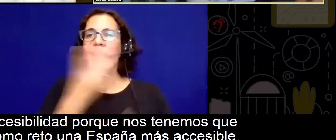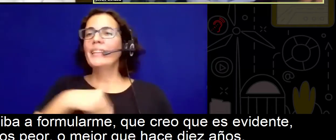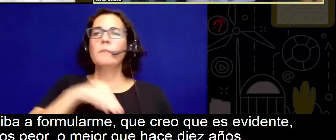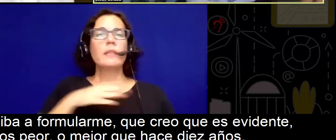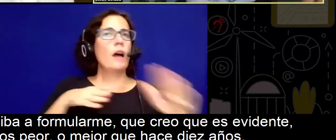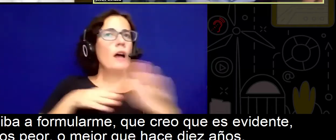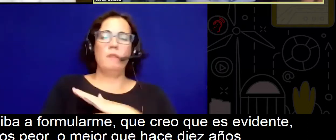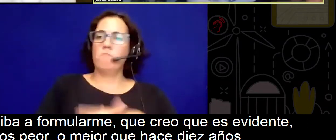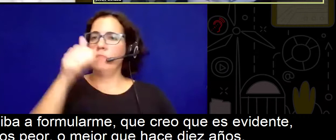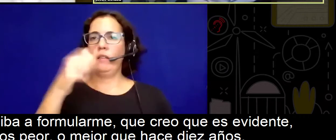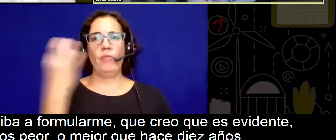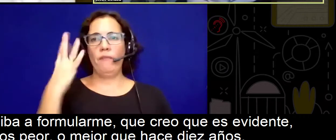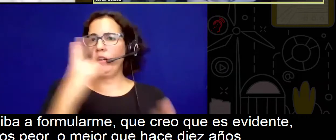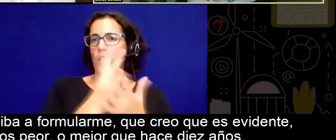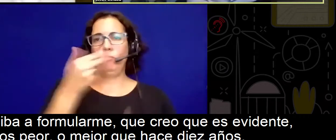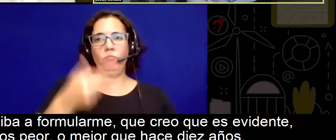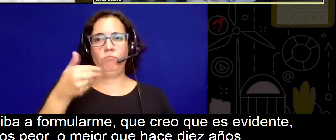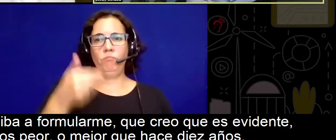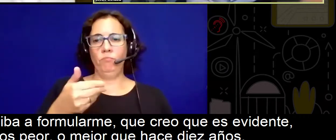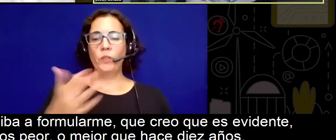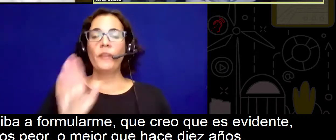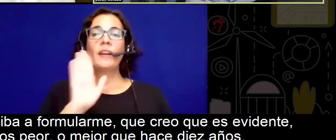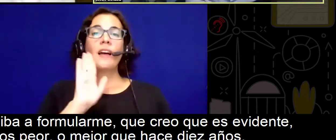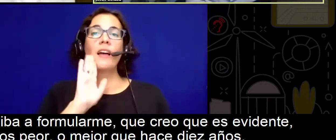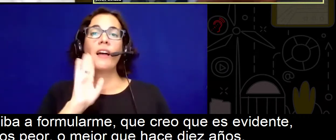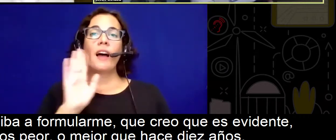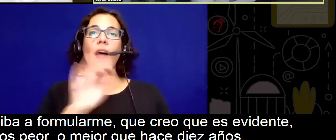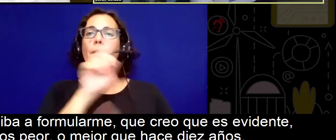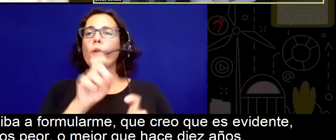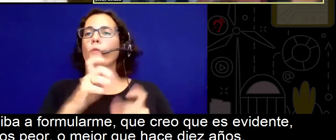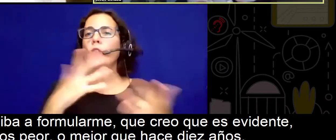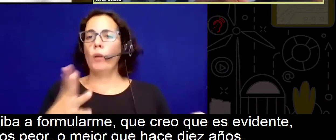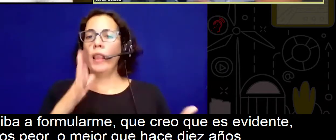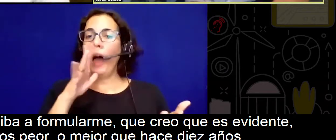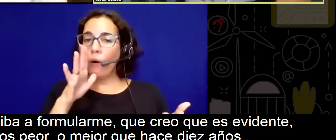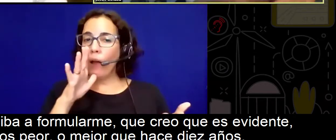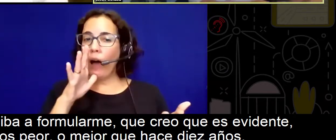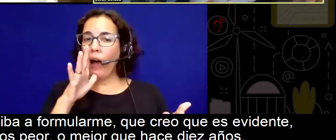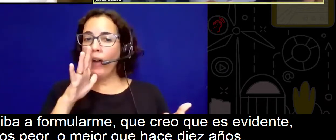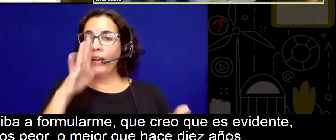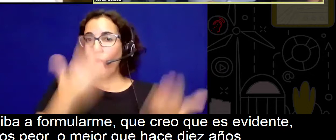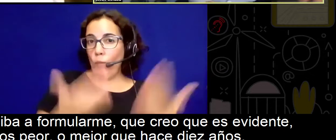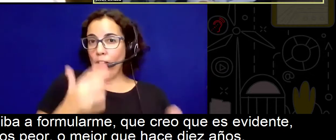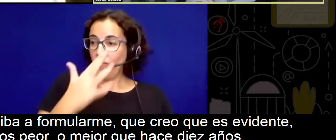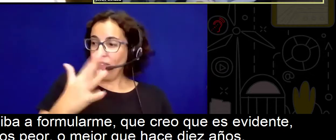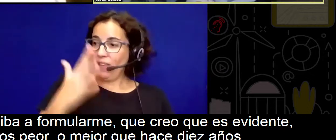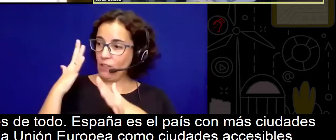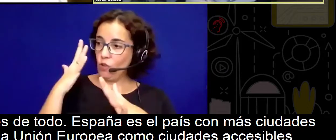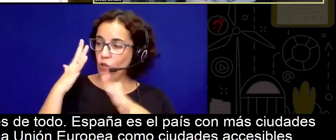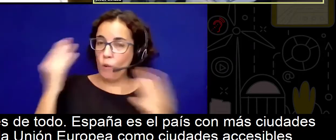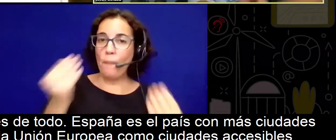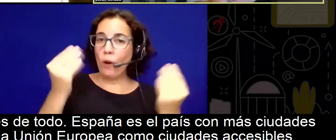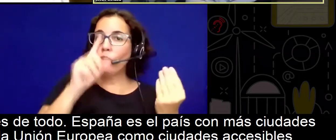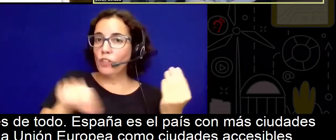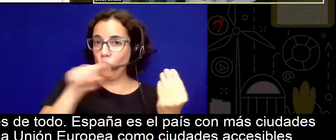¿no? La pregunta que antes iba a formularme, que yo creo que es evidente, es ¿estamos mejor o peor que hace 10 años en accesibilidad? Bueno, aquí